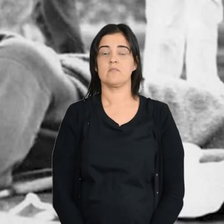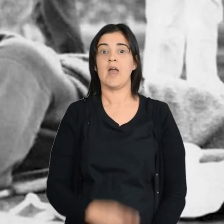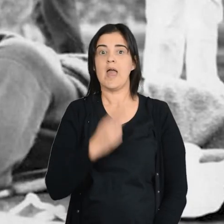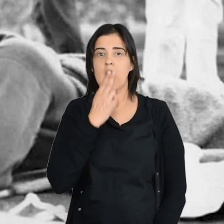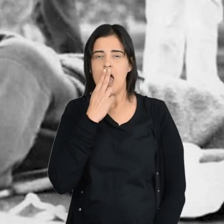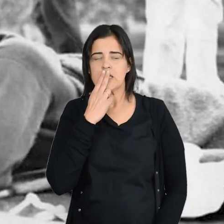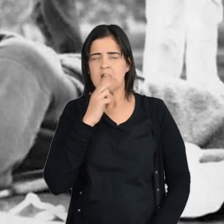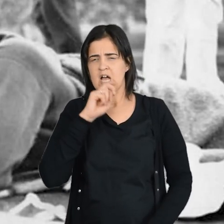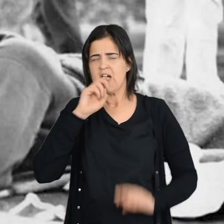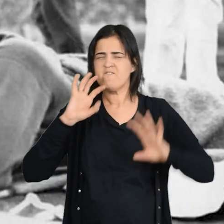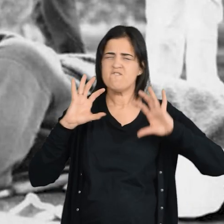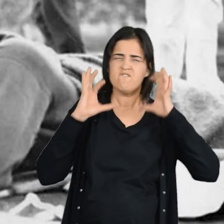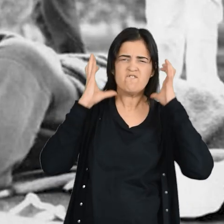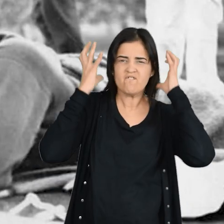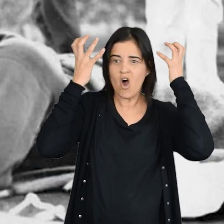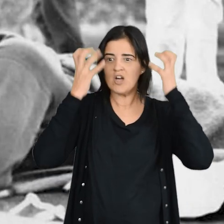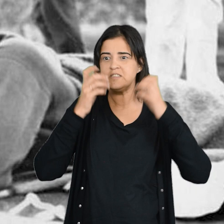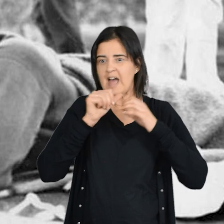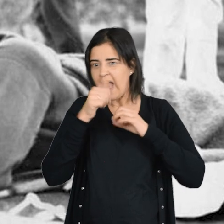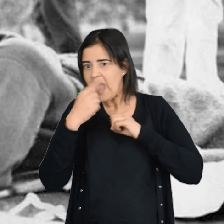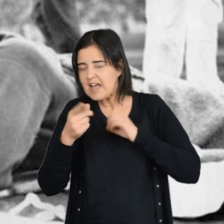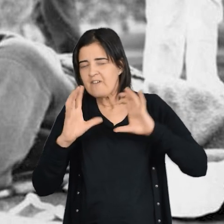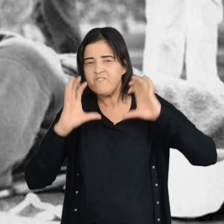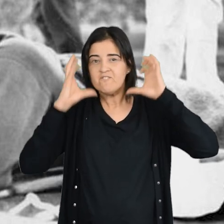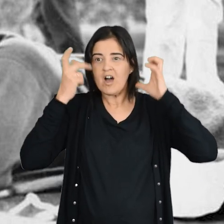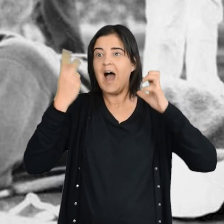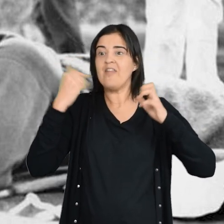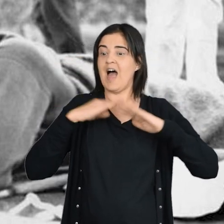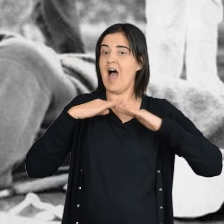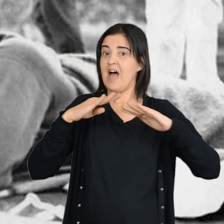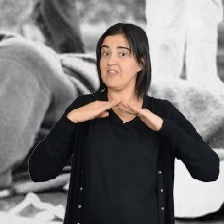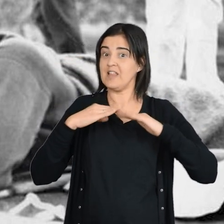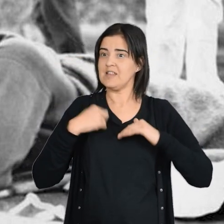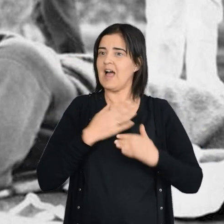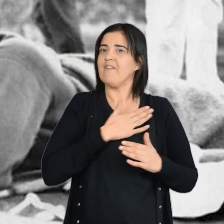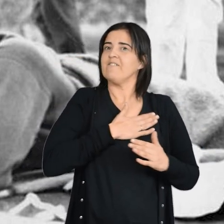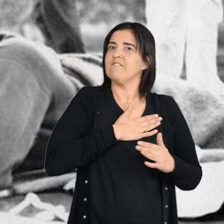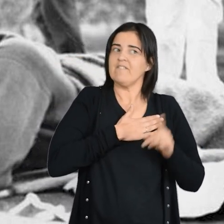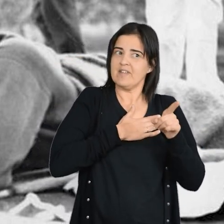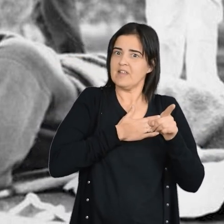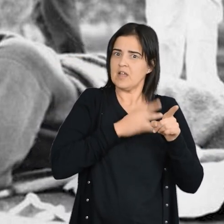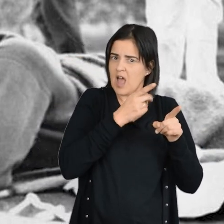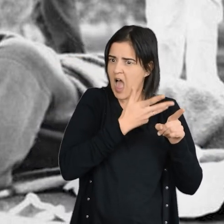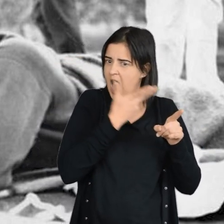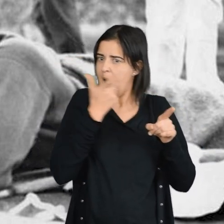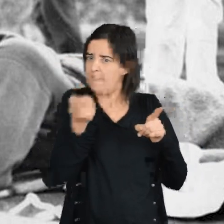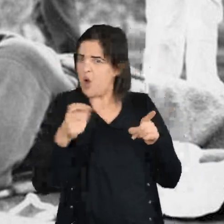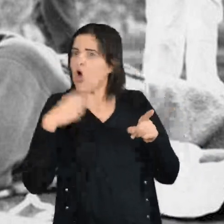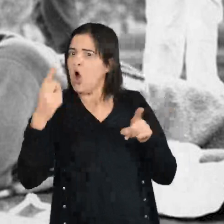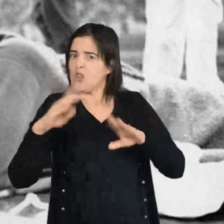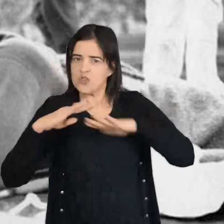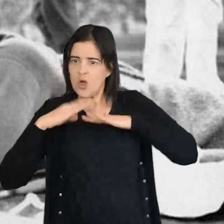Hitler queda furioso el atleta que tanto admiraba ha ayudado a otro de color a ganar la medalla de